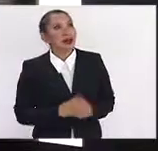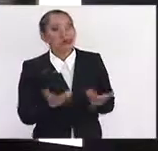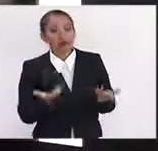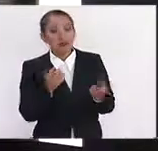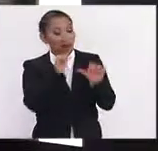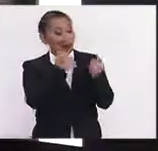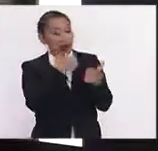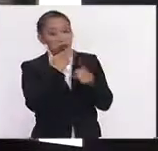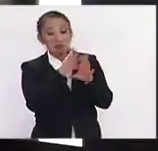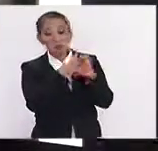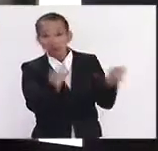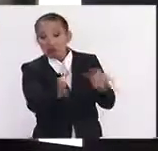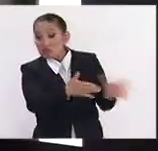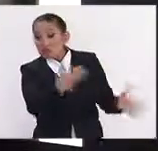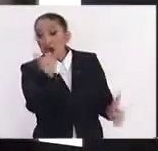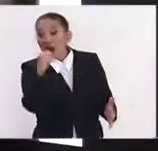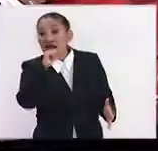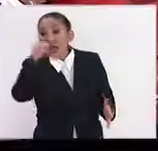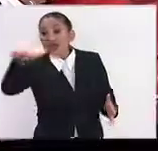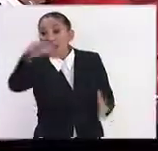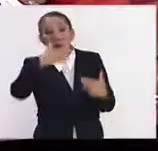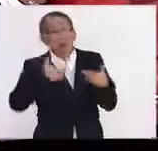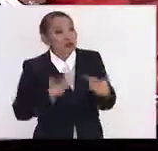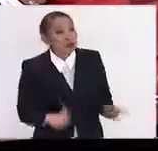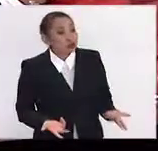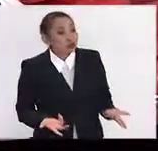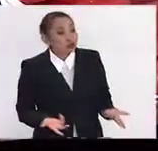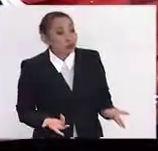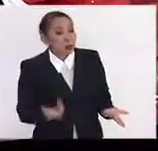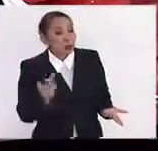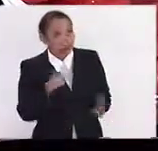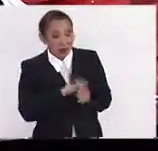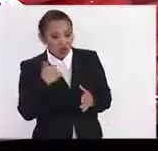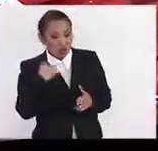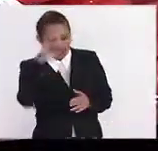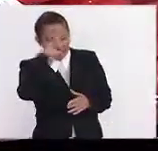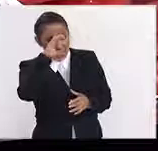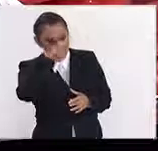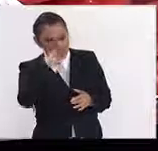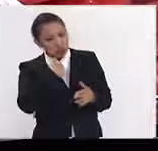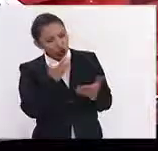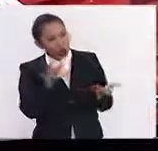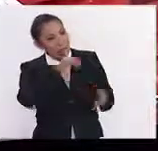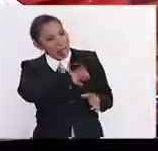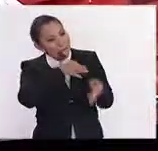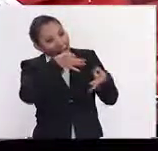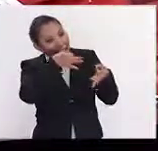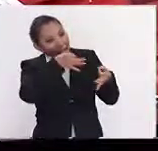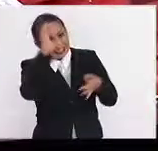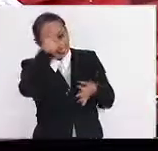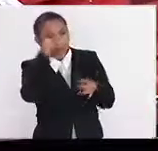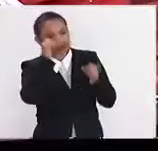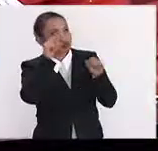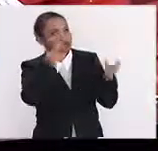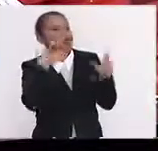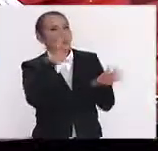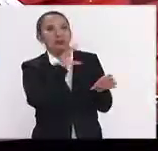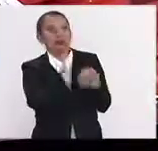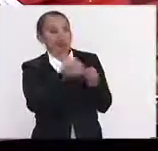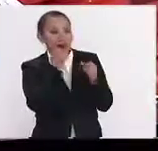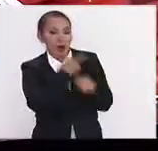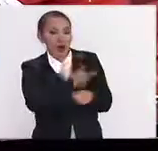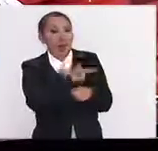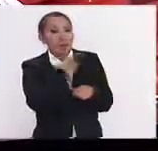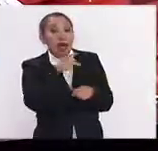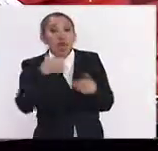Sin arte, pues básicamente no habría humanidad. ¿Por qué? Porque si pones la ciencia, que yo soy un fanático de la ciencia, admirador absoluto,